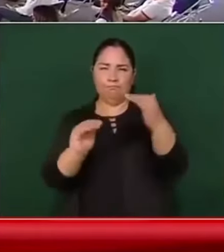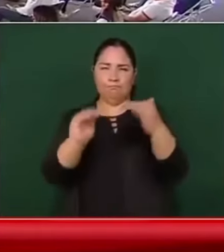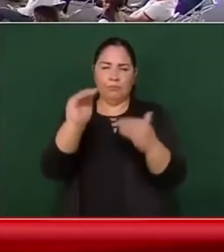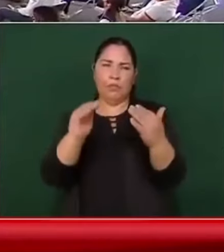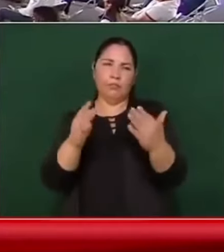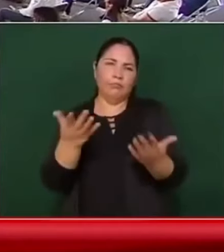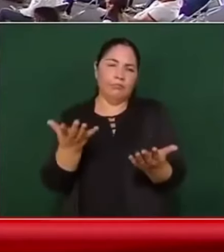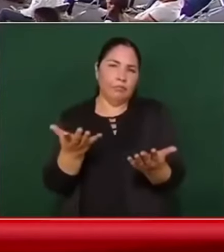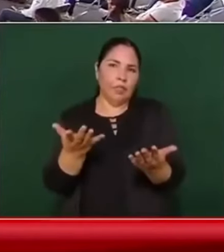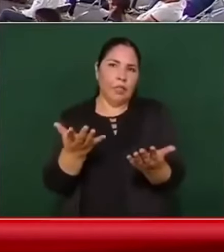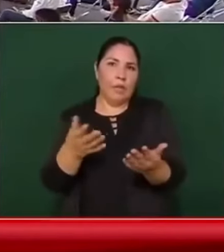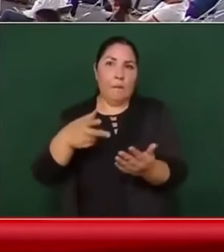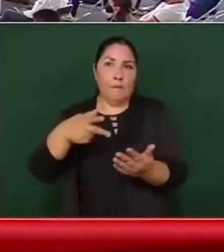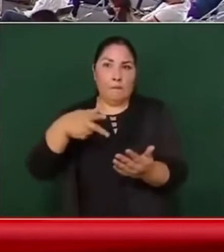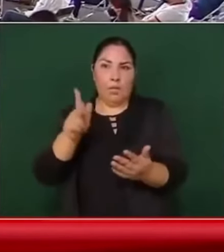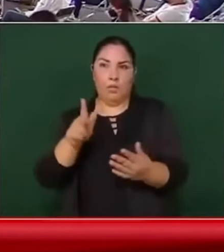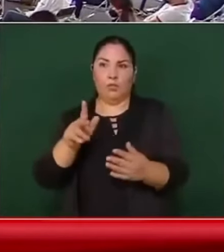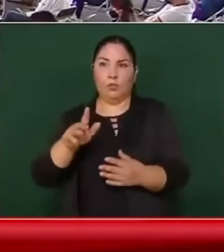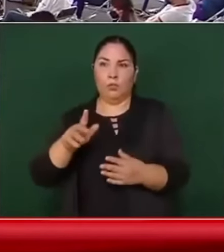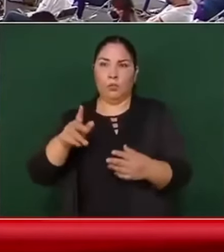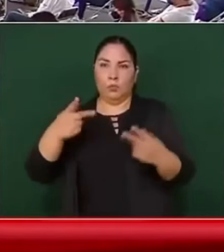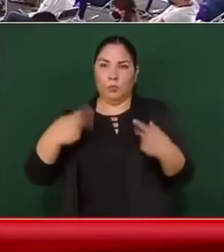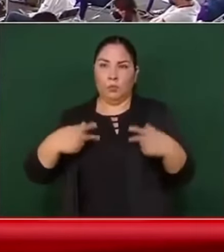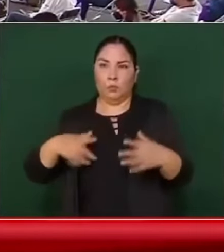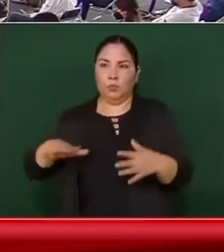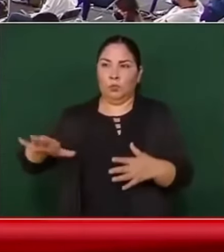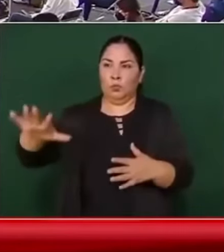pero en términos de población